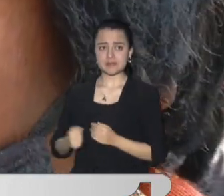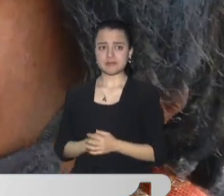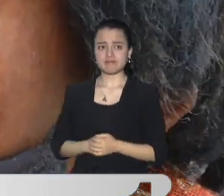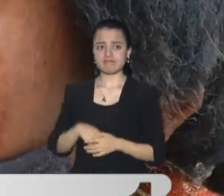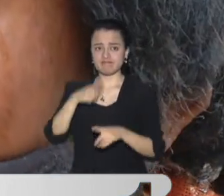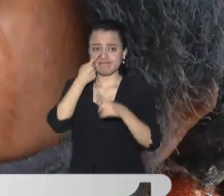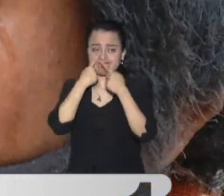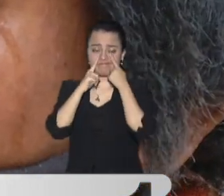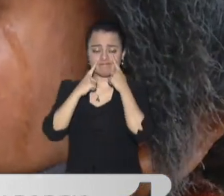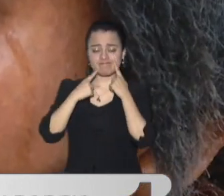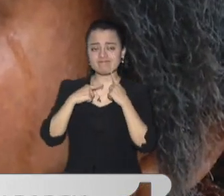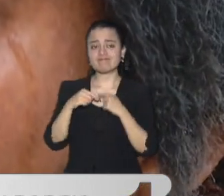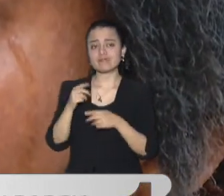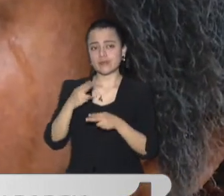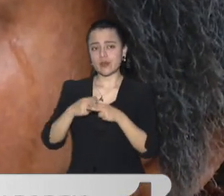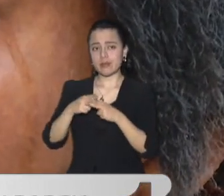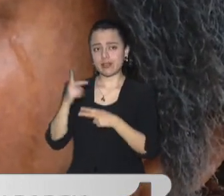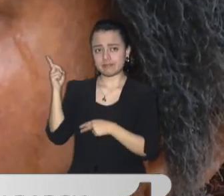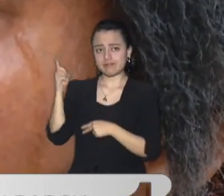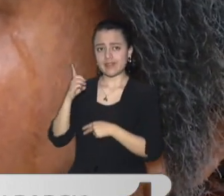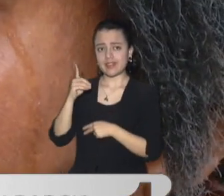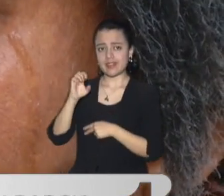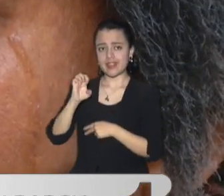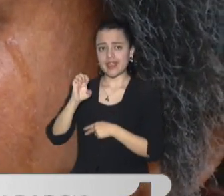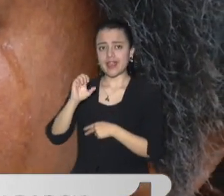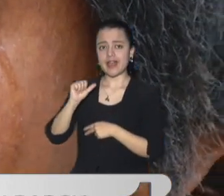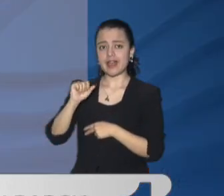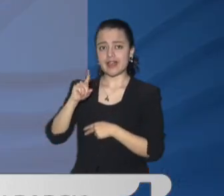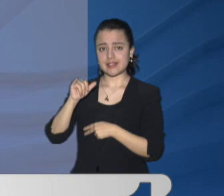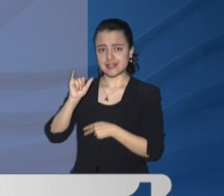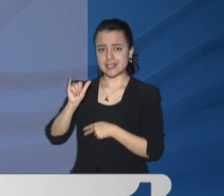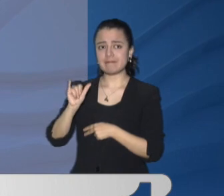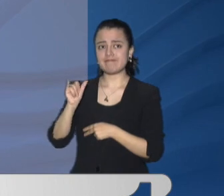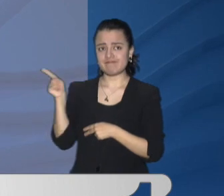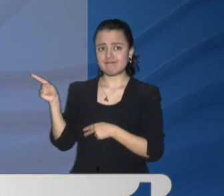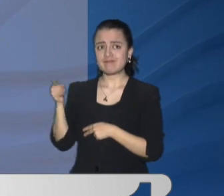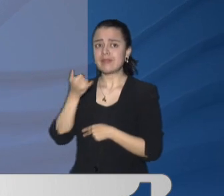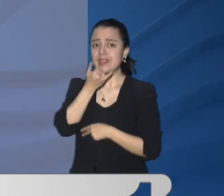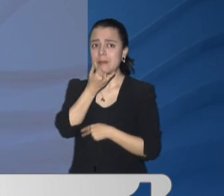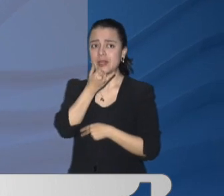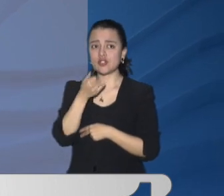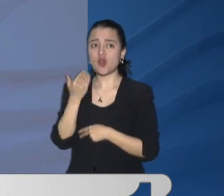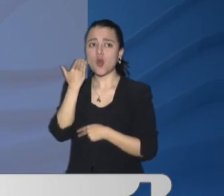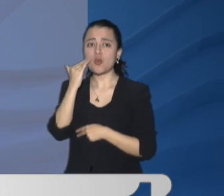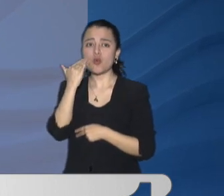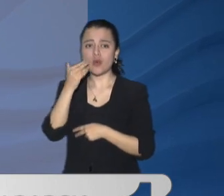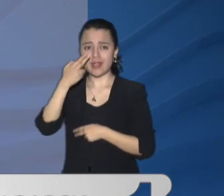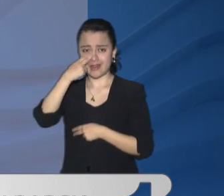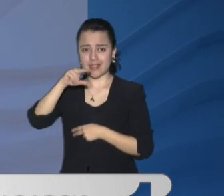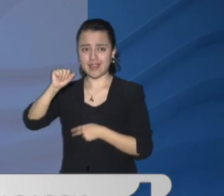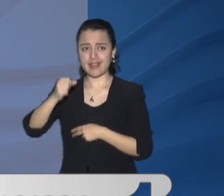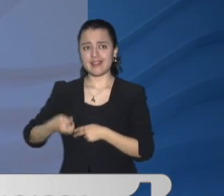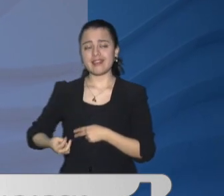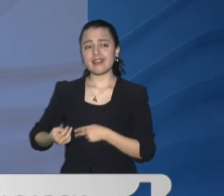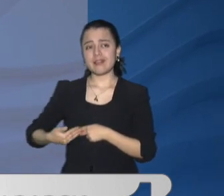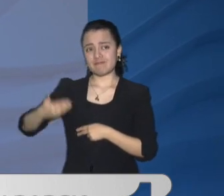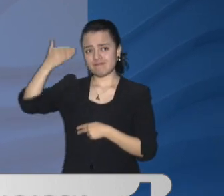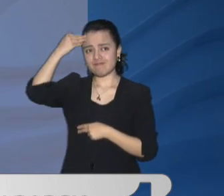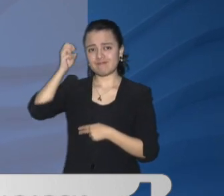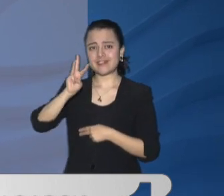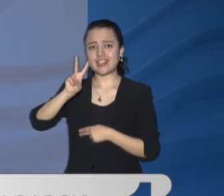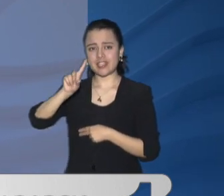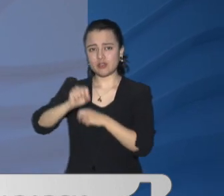Las lágrimas en los ojos de doña Daisy muestran el drama que vive ahora su familia, debido a que su hija Naomi, de 33 años, fue